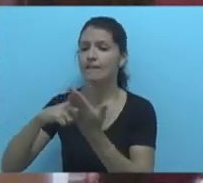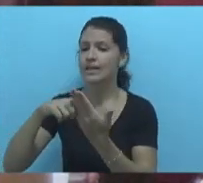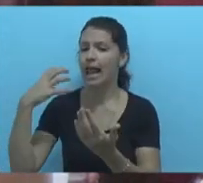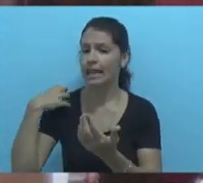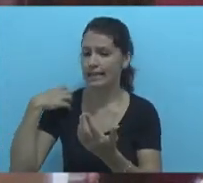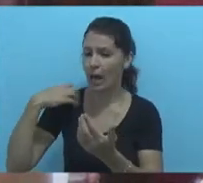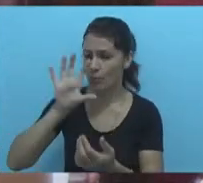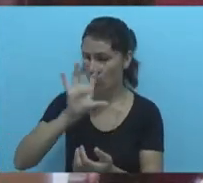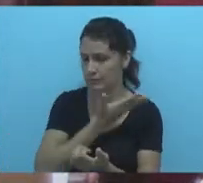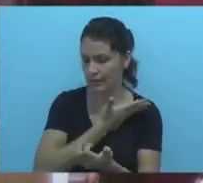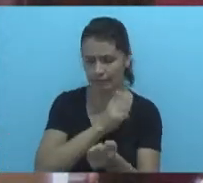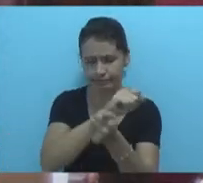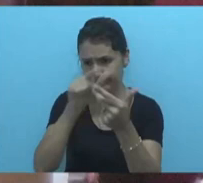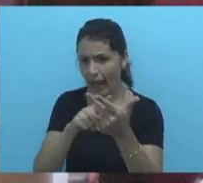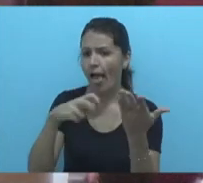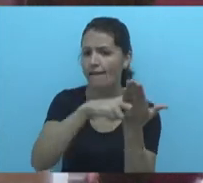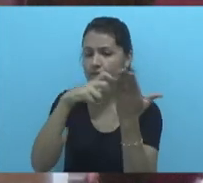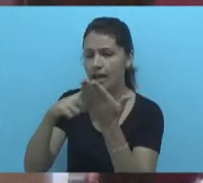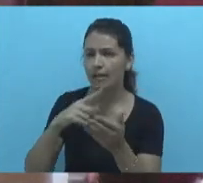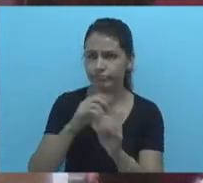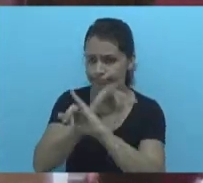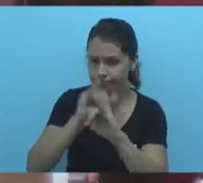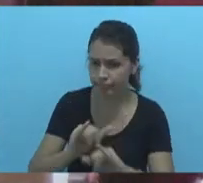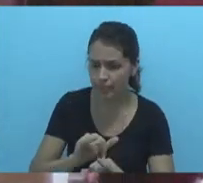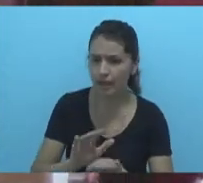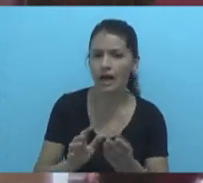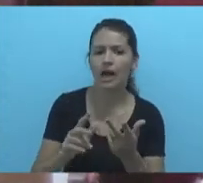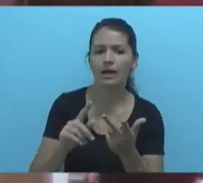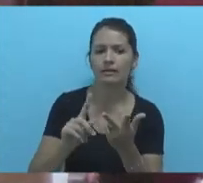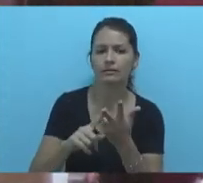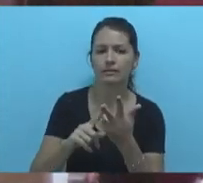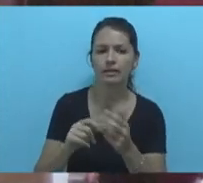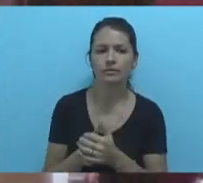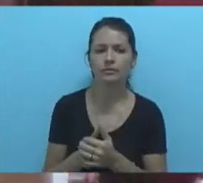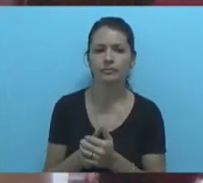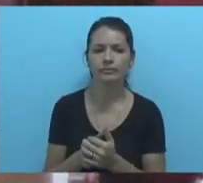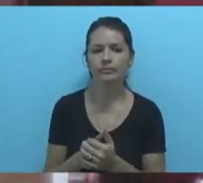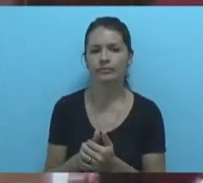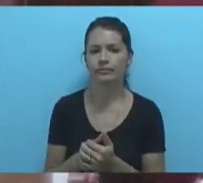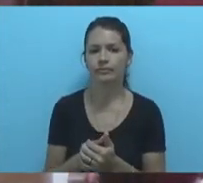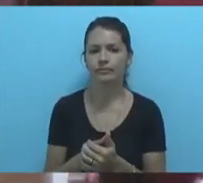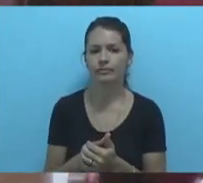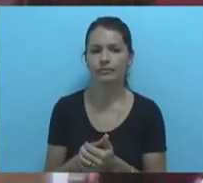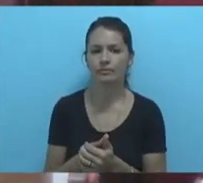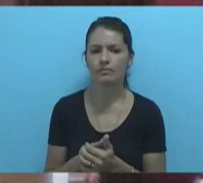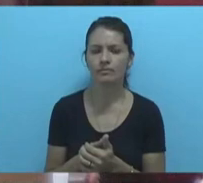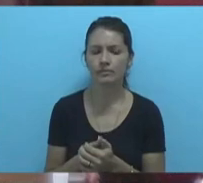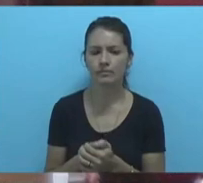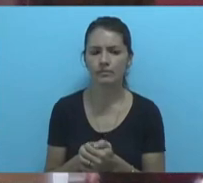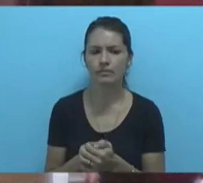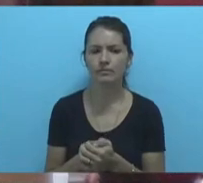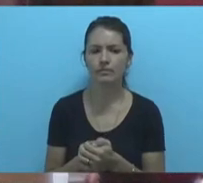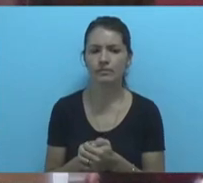provincia. Esto es lo que tomamos como conclusión de este segundo informe y a su vez nos